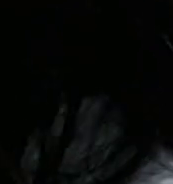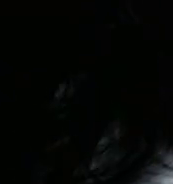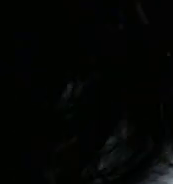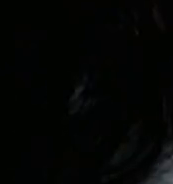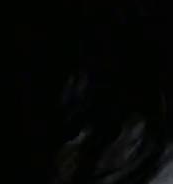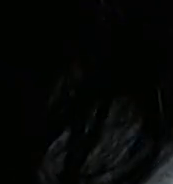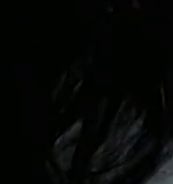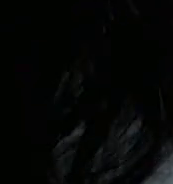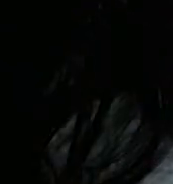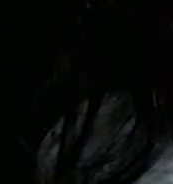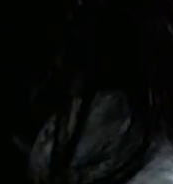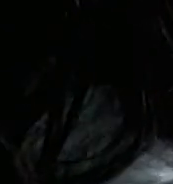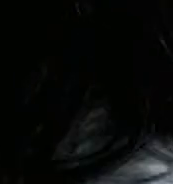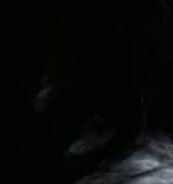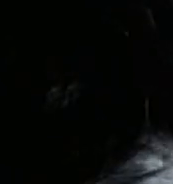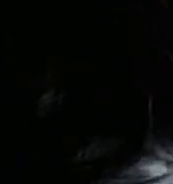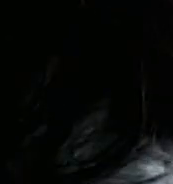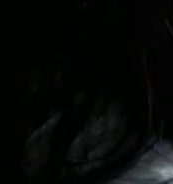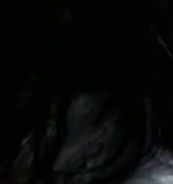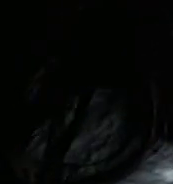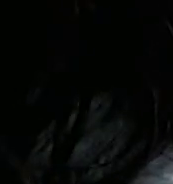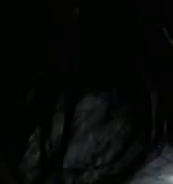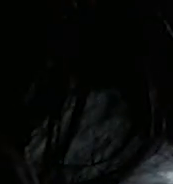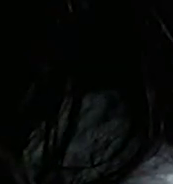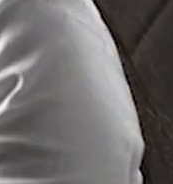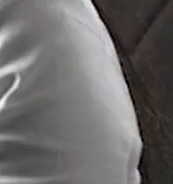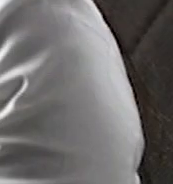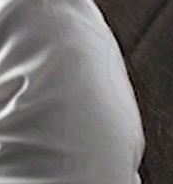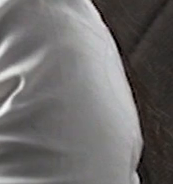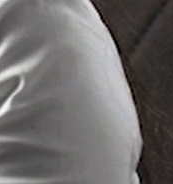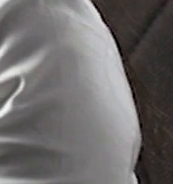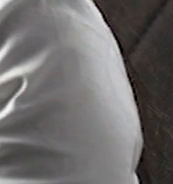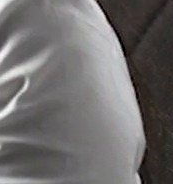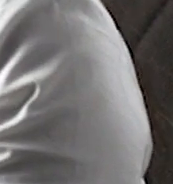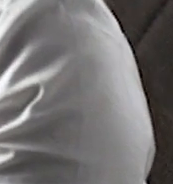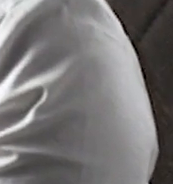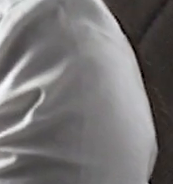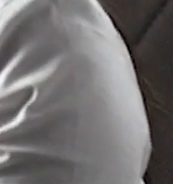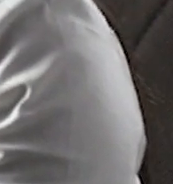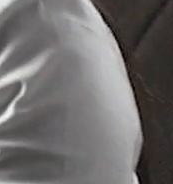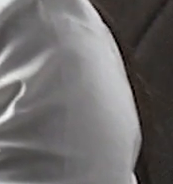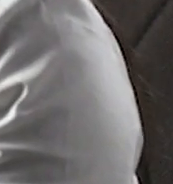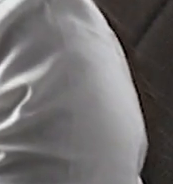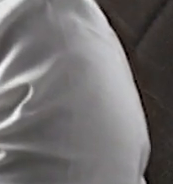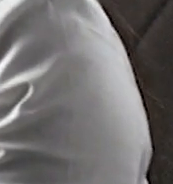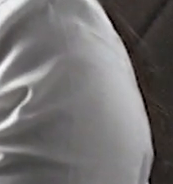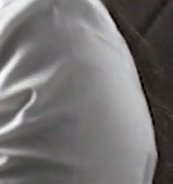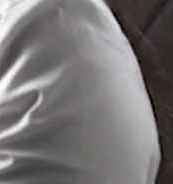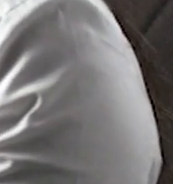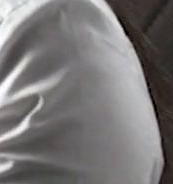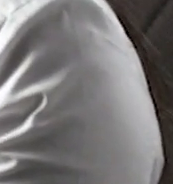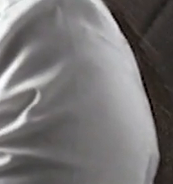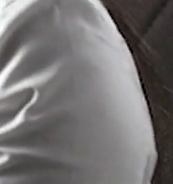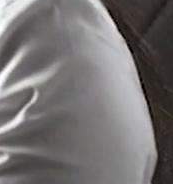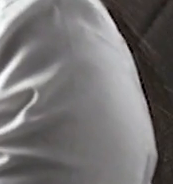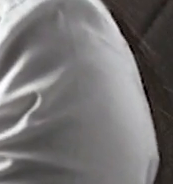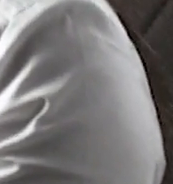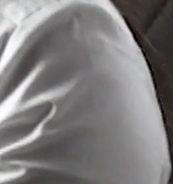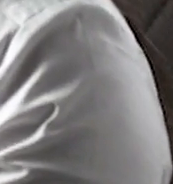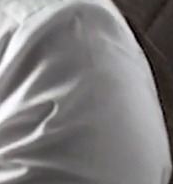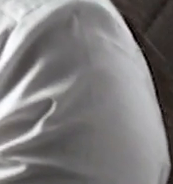y solamente la negociación era entre los papás. Se intercambia incluso a las mujeres